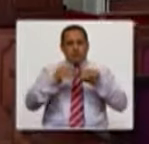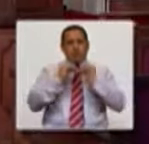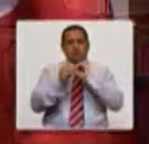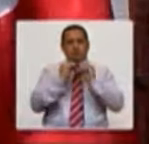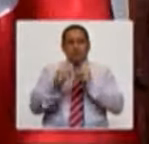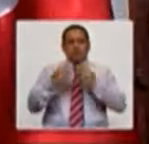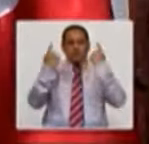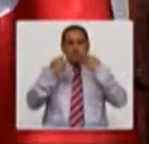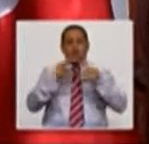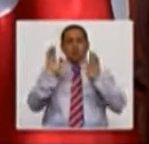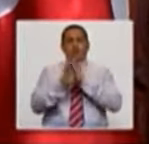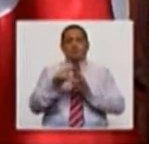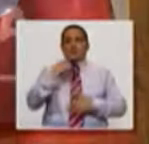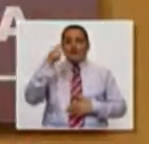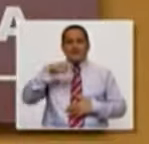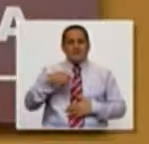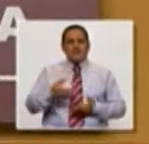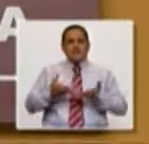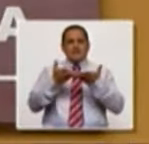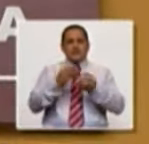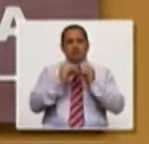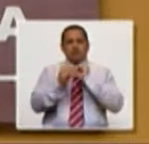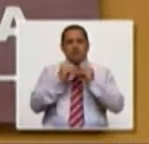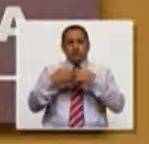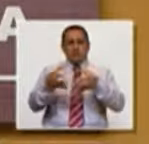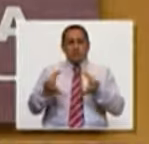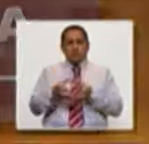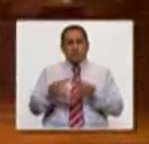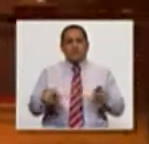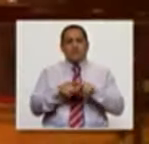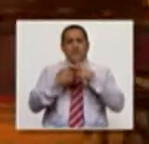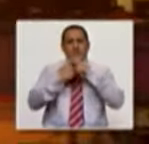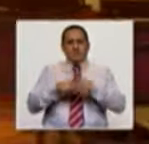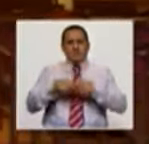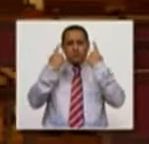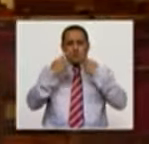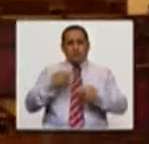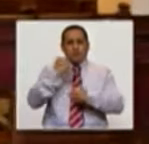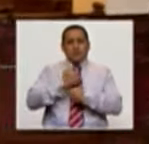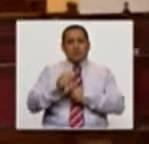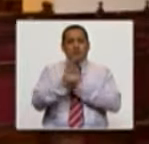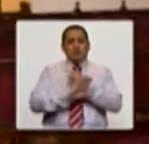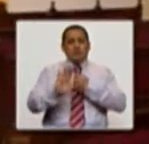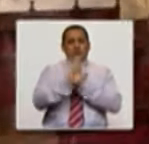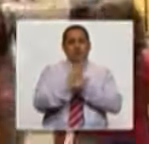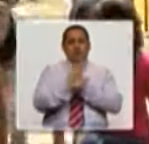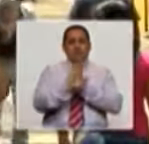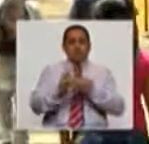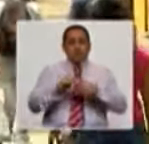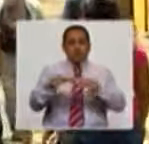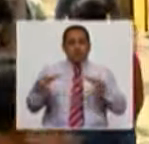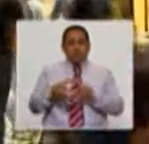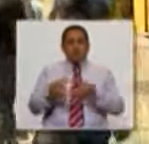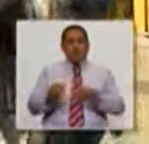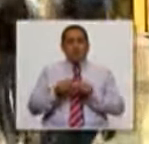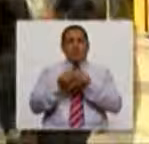que realmente debieran llegar ante esta institución y activar estos mecanismos de protección. Todo esto